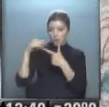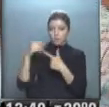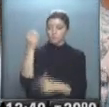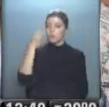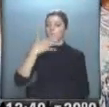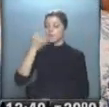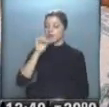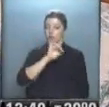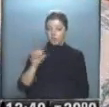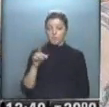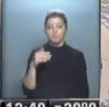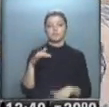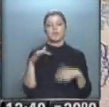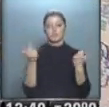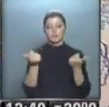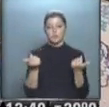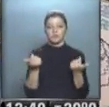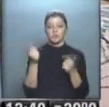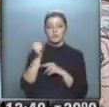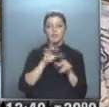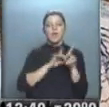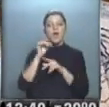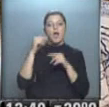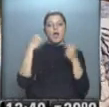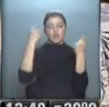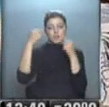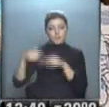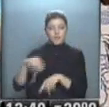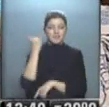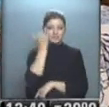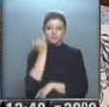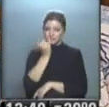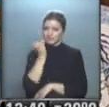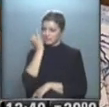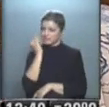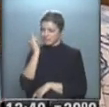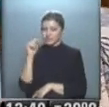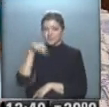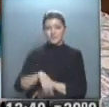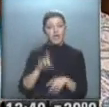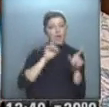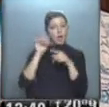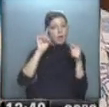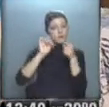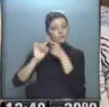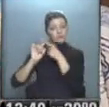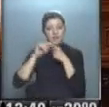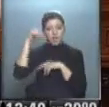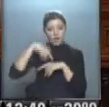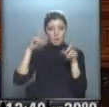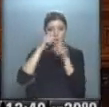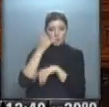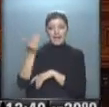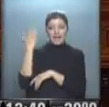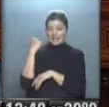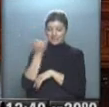Y efectivamente existen múltiples denuncias, muchas de ellas estaban asociadas a un problema que hoy no existe, pero entonces sí